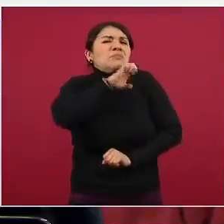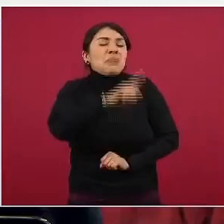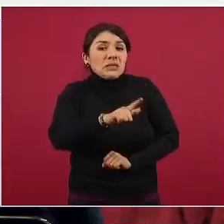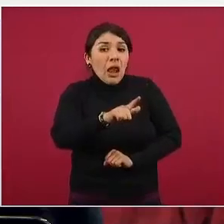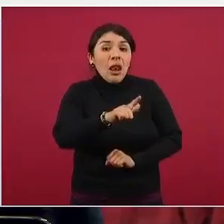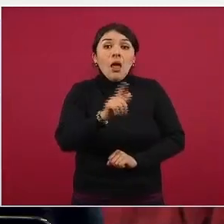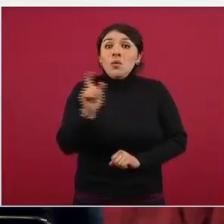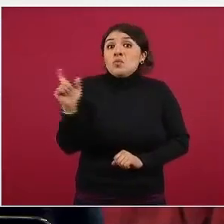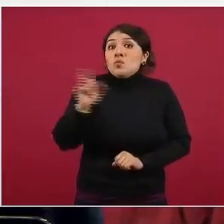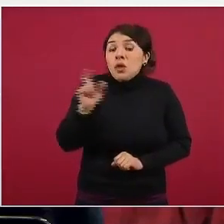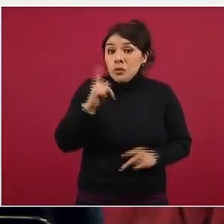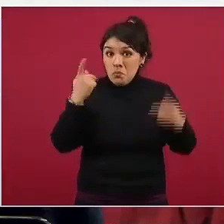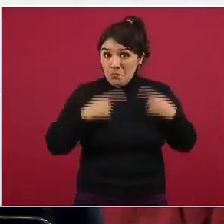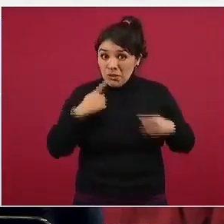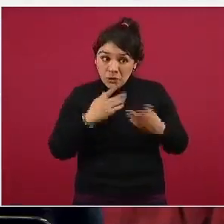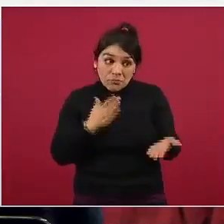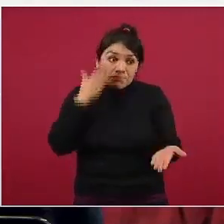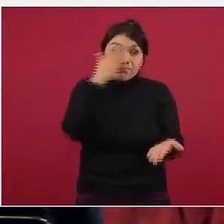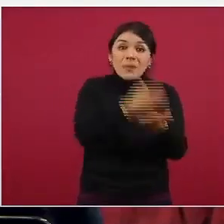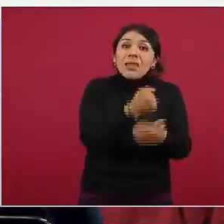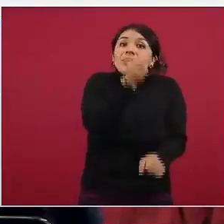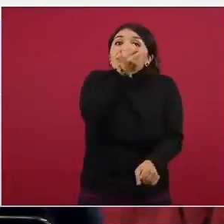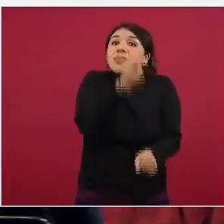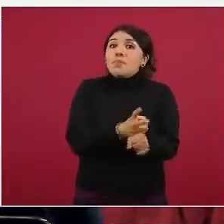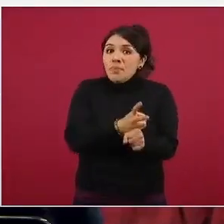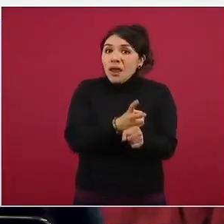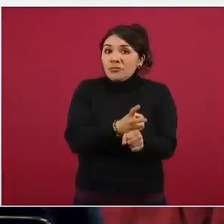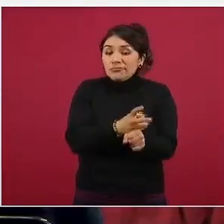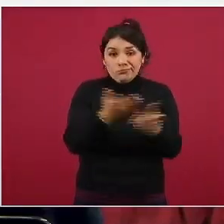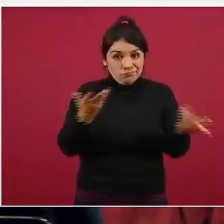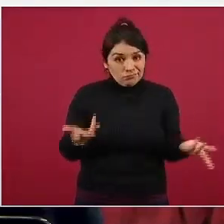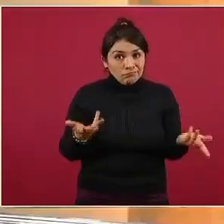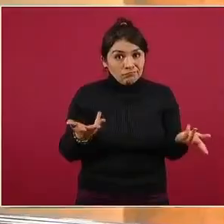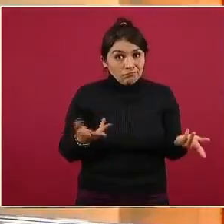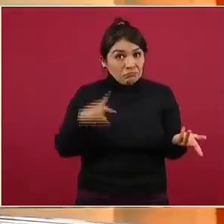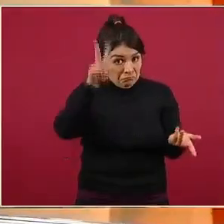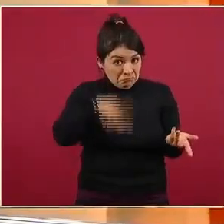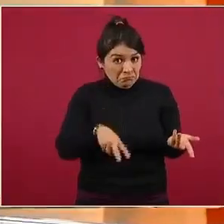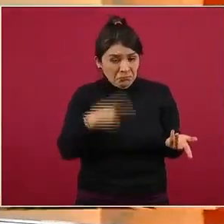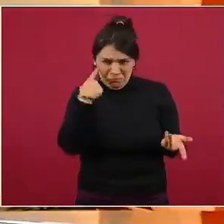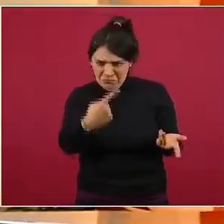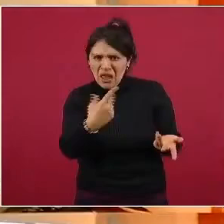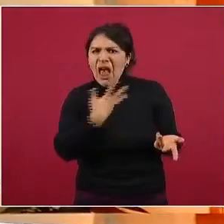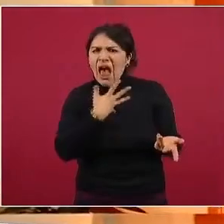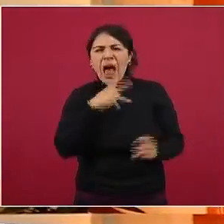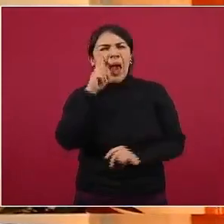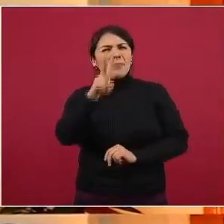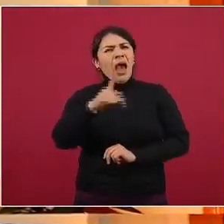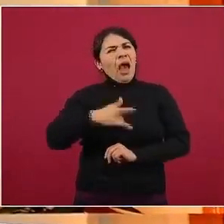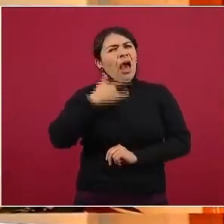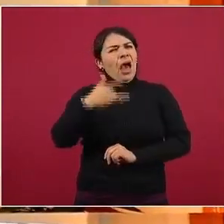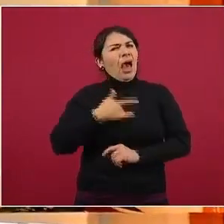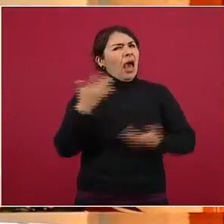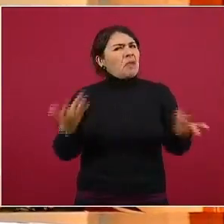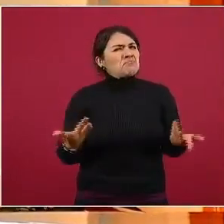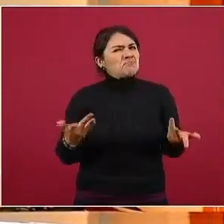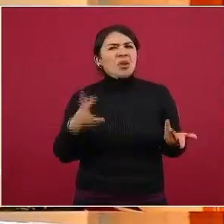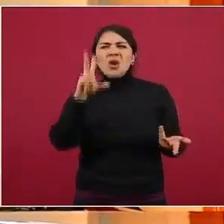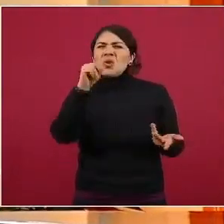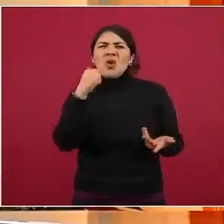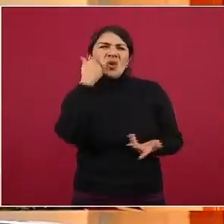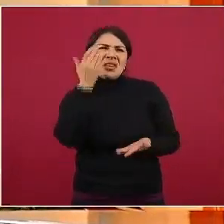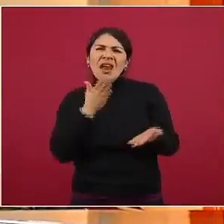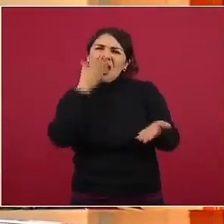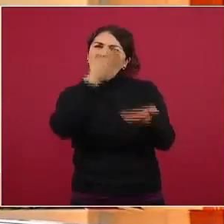especialmente si los pacientes acuden de manera temprana. Entonces, sí, en general hay una percepción de no querer ir al